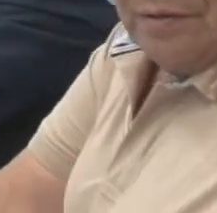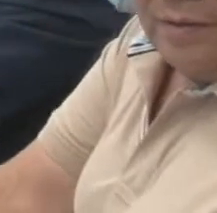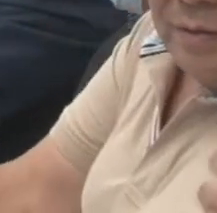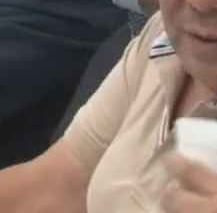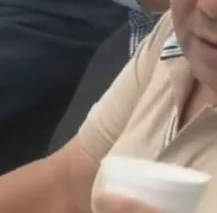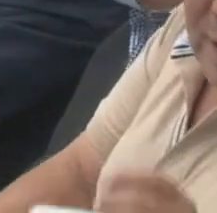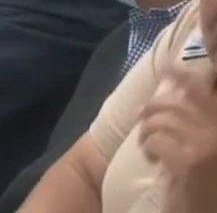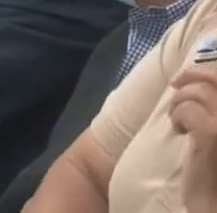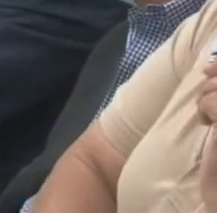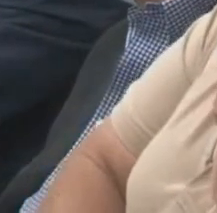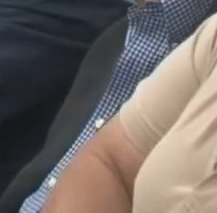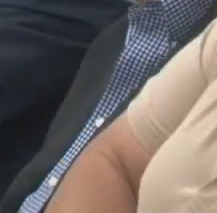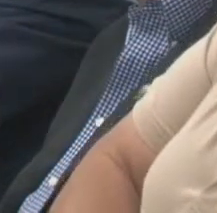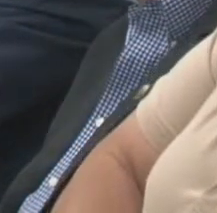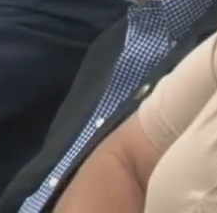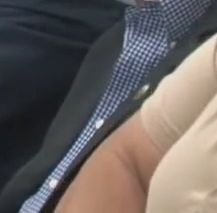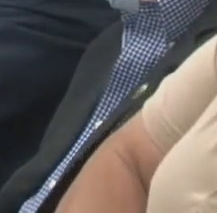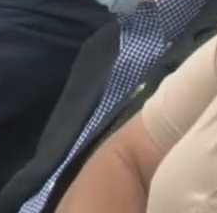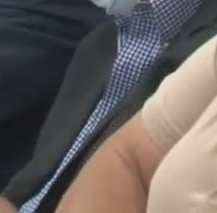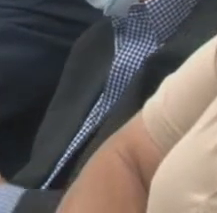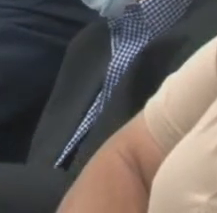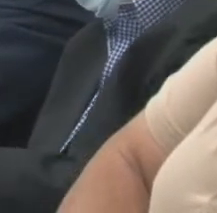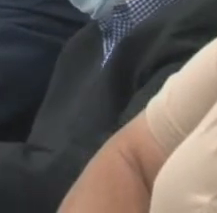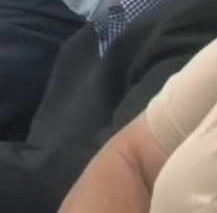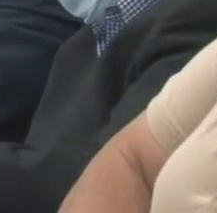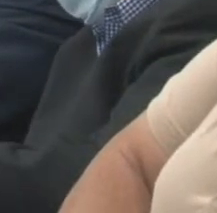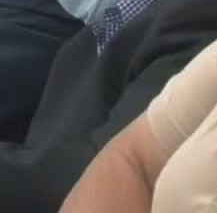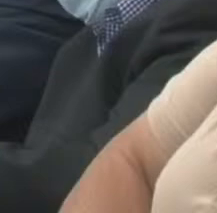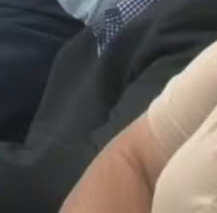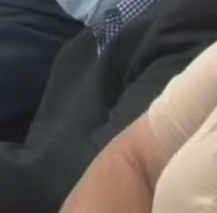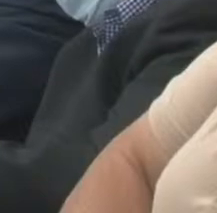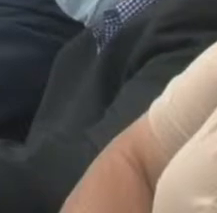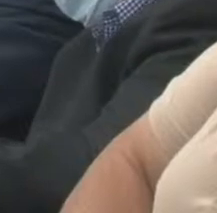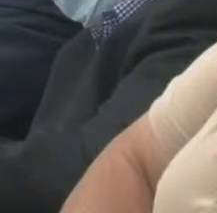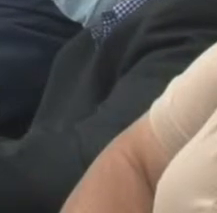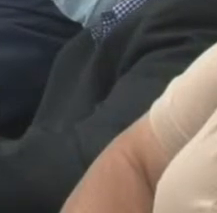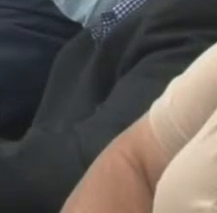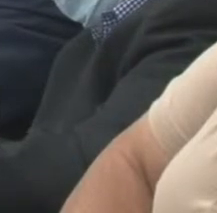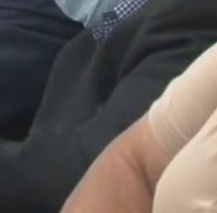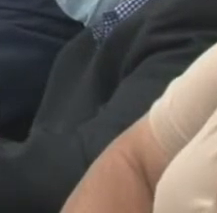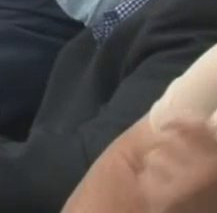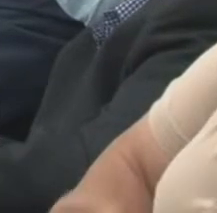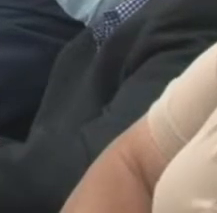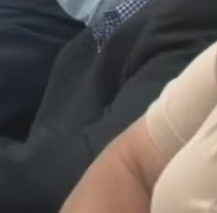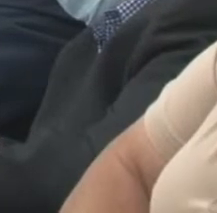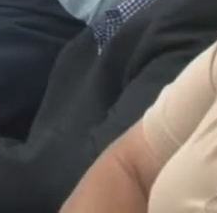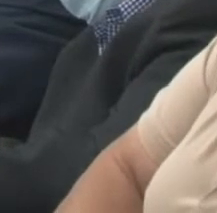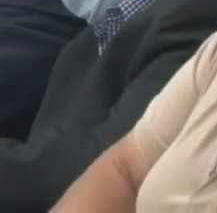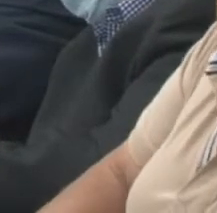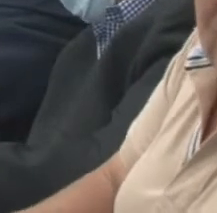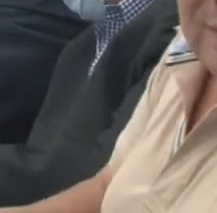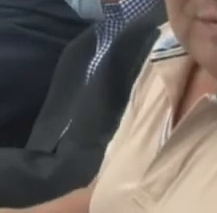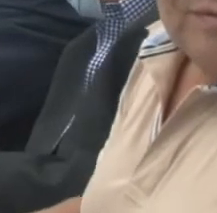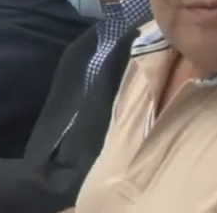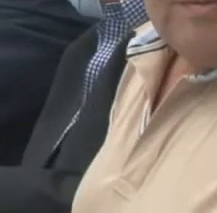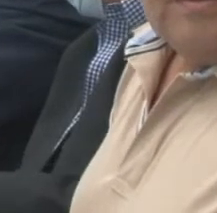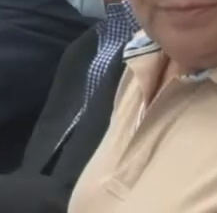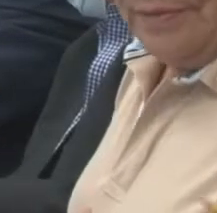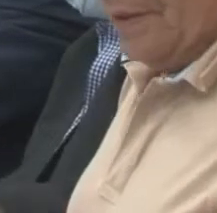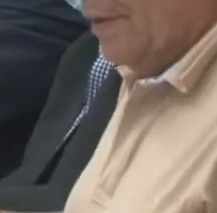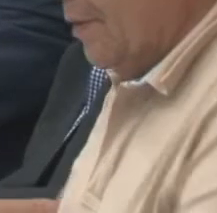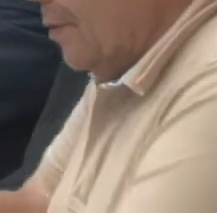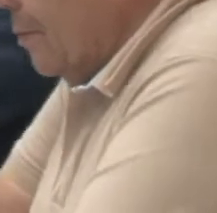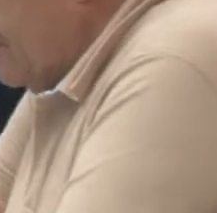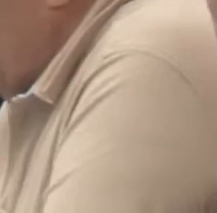lugar de esta, ¿verdad? Sino que, es para ofrecer la prueba de referencia en